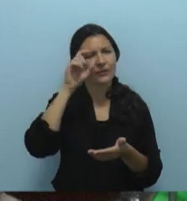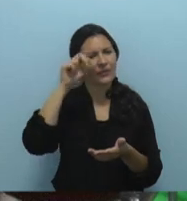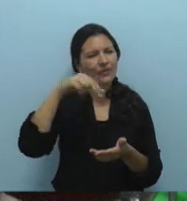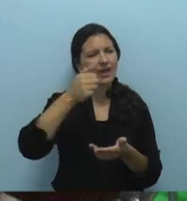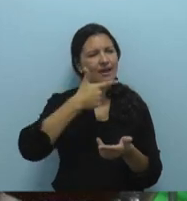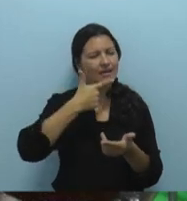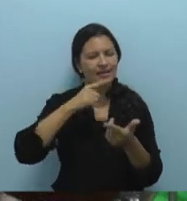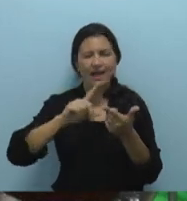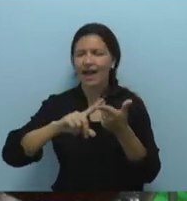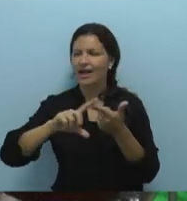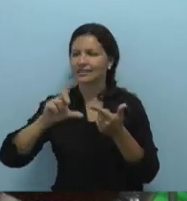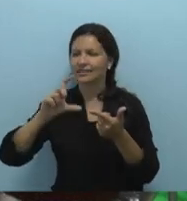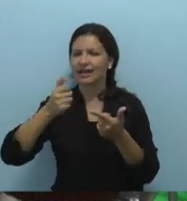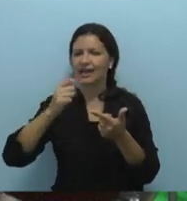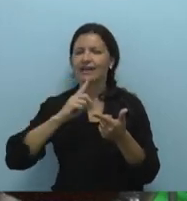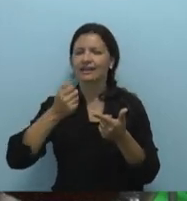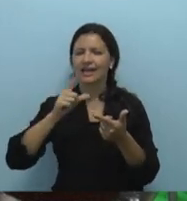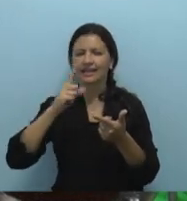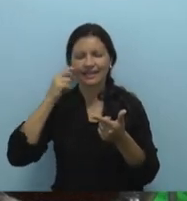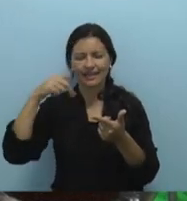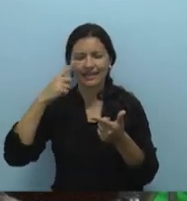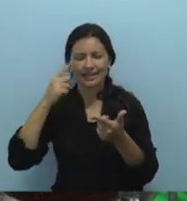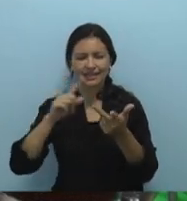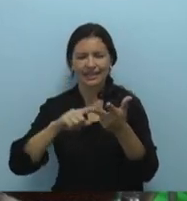Los tres en el mismo sentido,